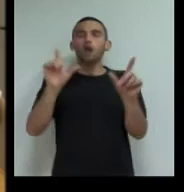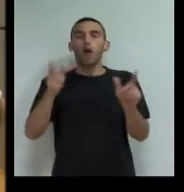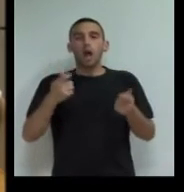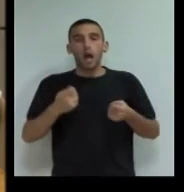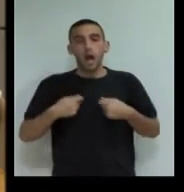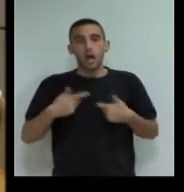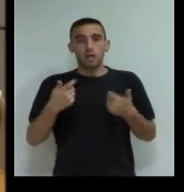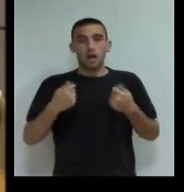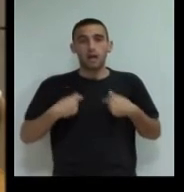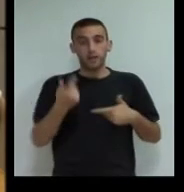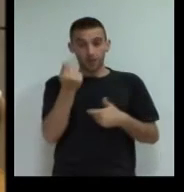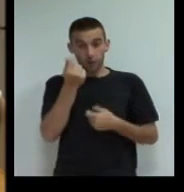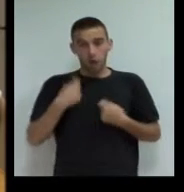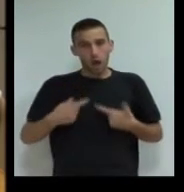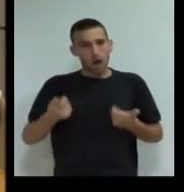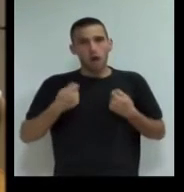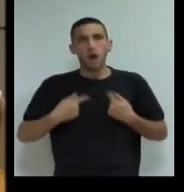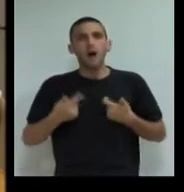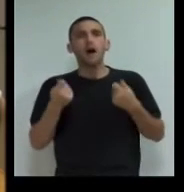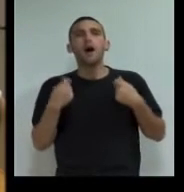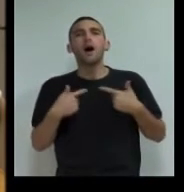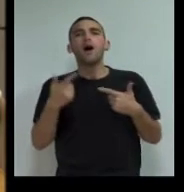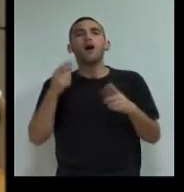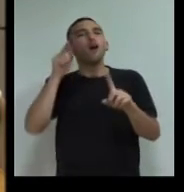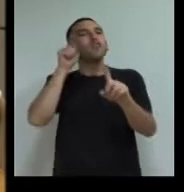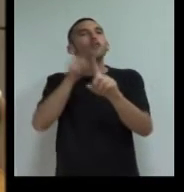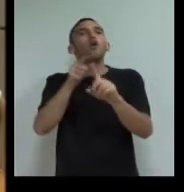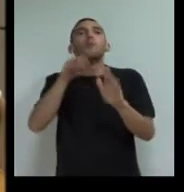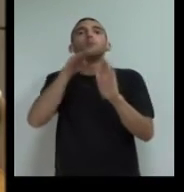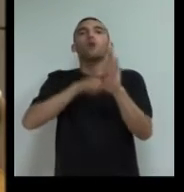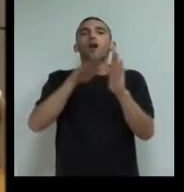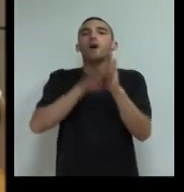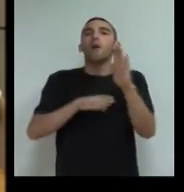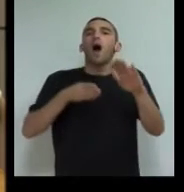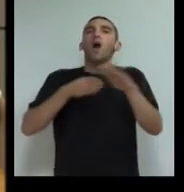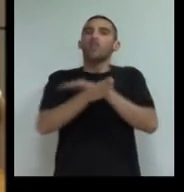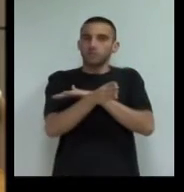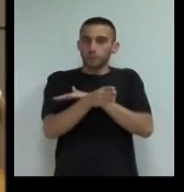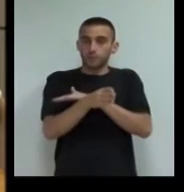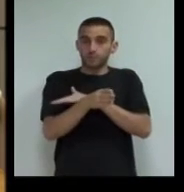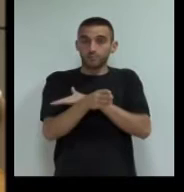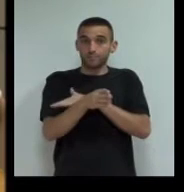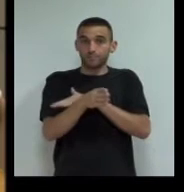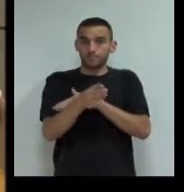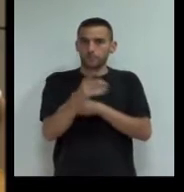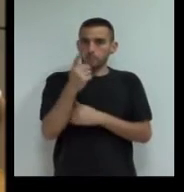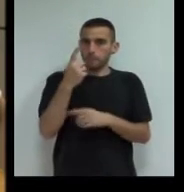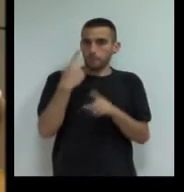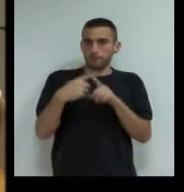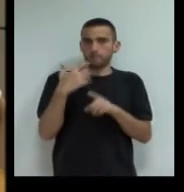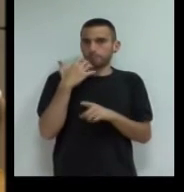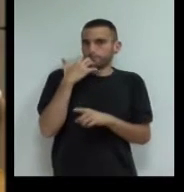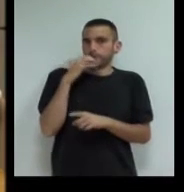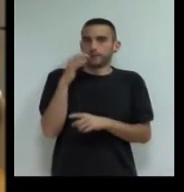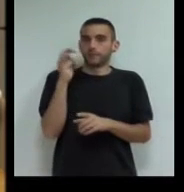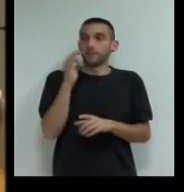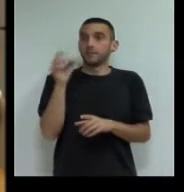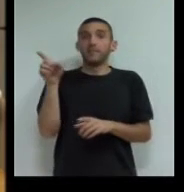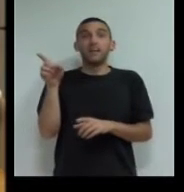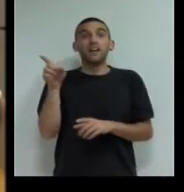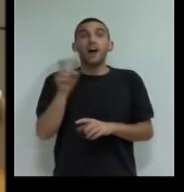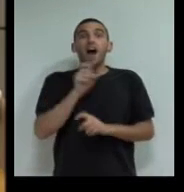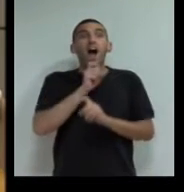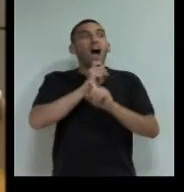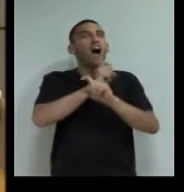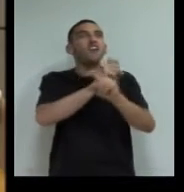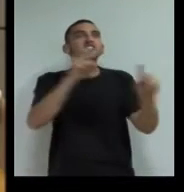gastándose dinero en hacer programas accesibles. Pero he aquí la paradoja. No anuncian que son